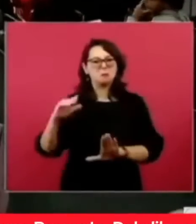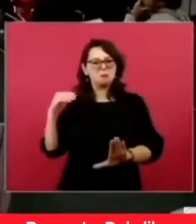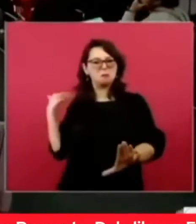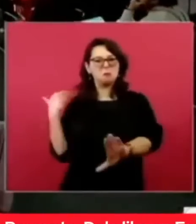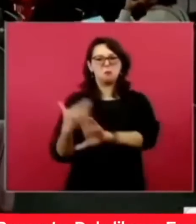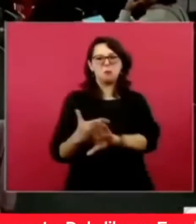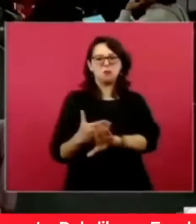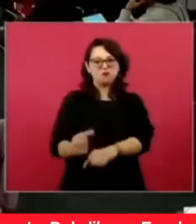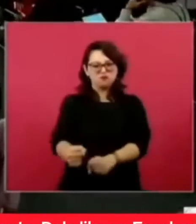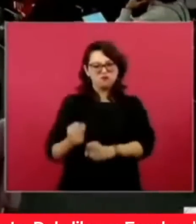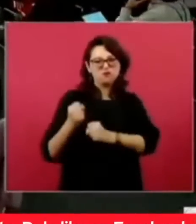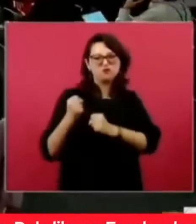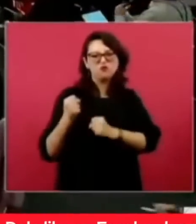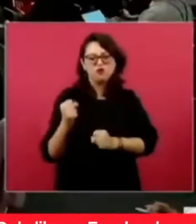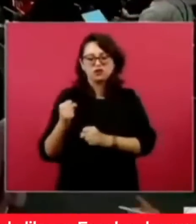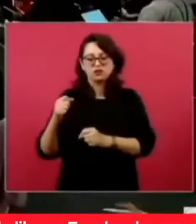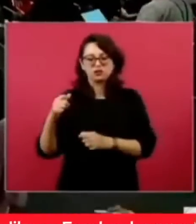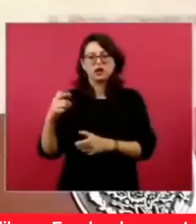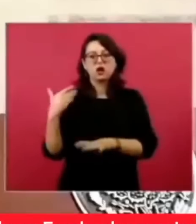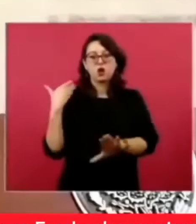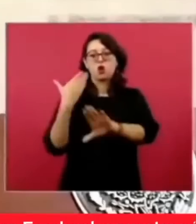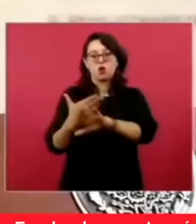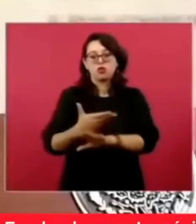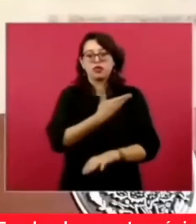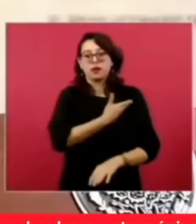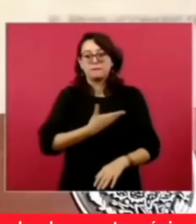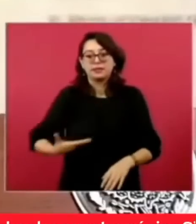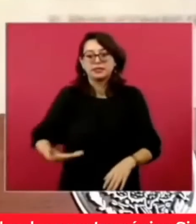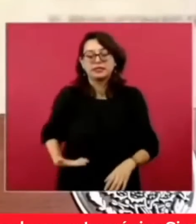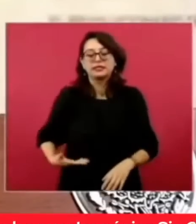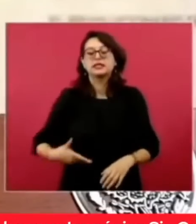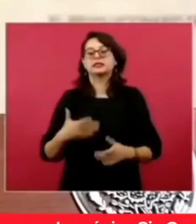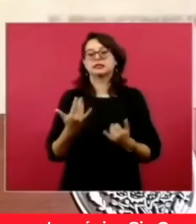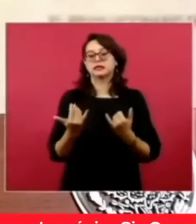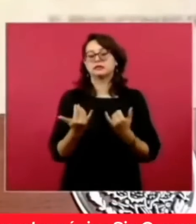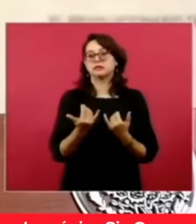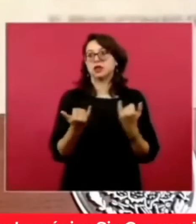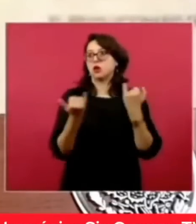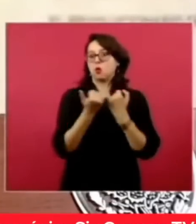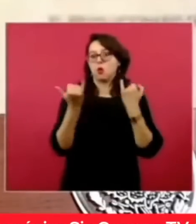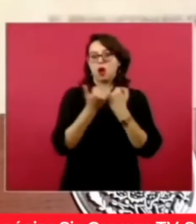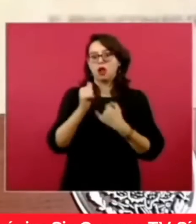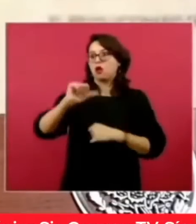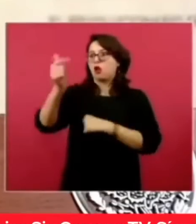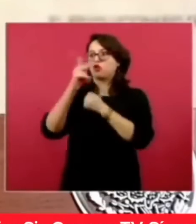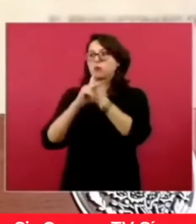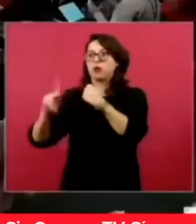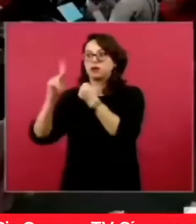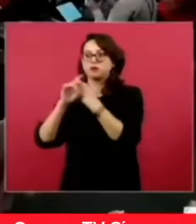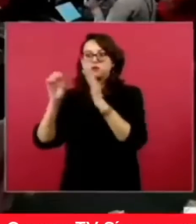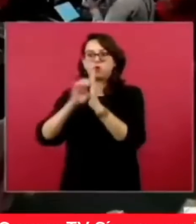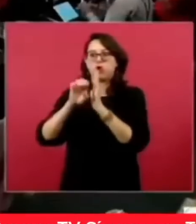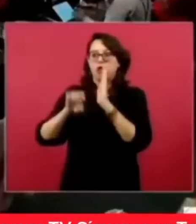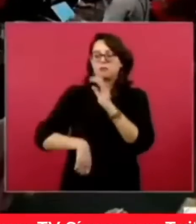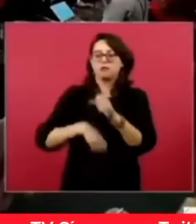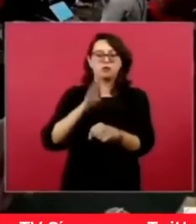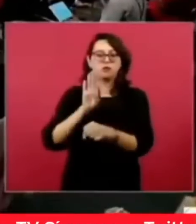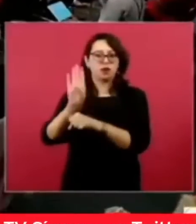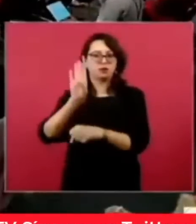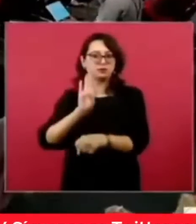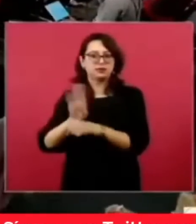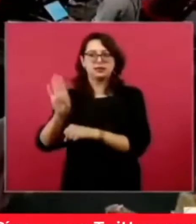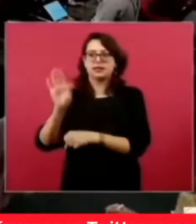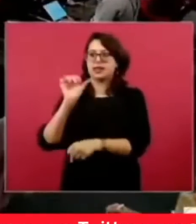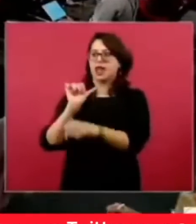de desacreditar la imagen del presidente de la República, como ha ocurrido en otros países, en el caso de Brasil con el presidente Lula, en el